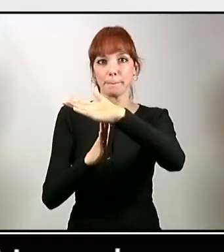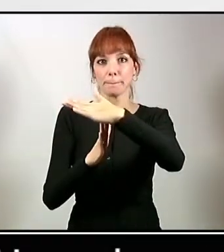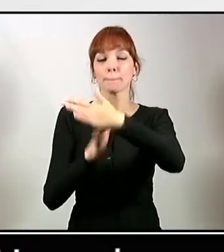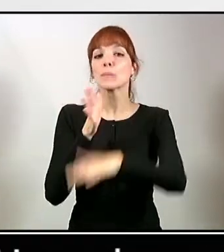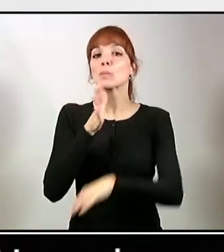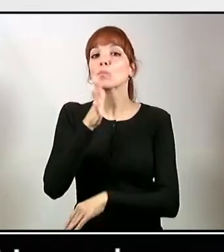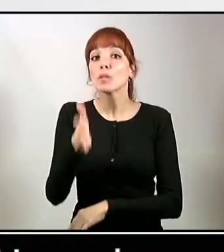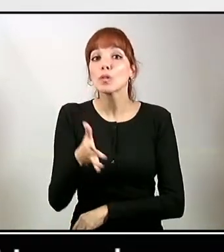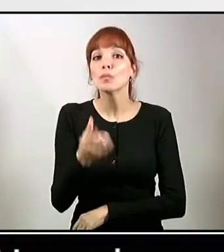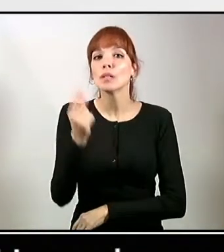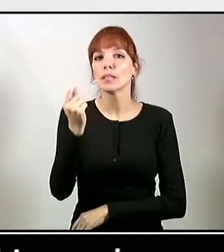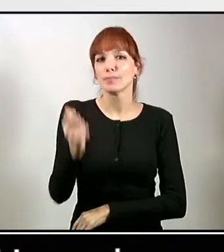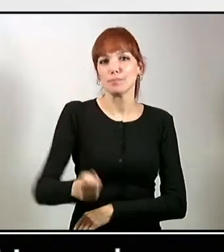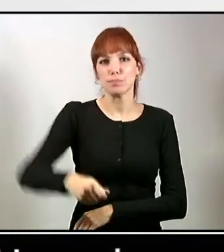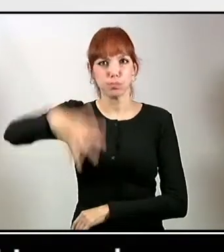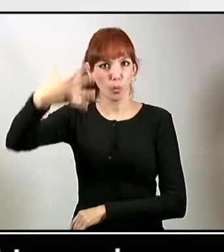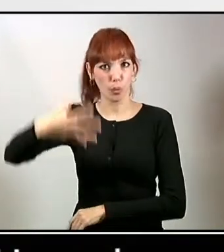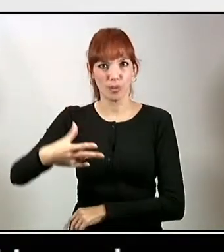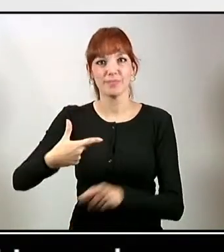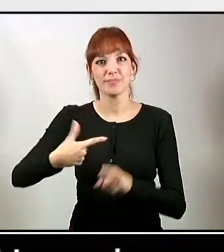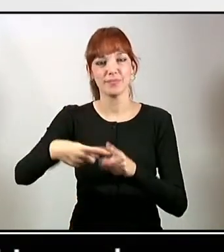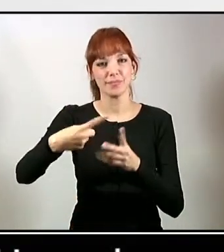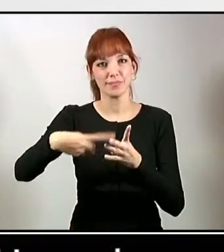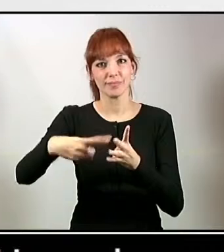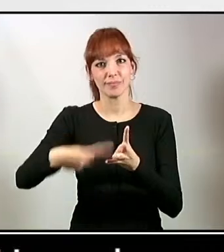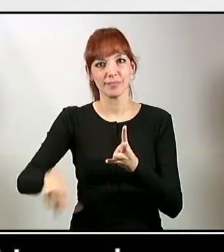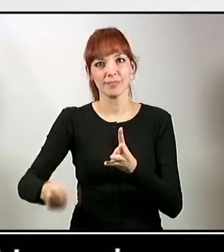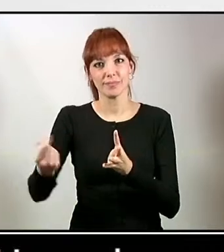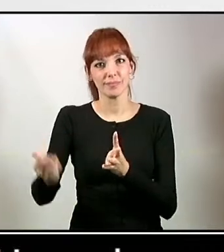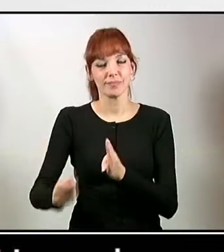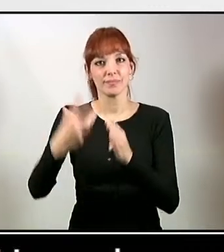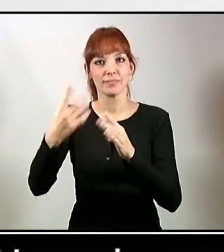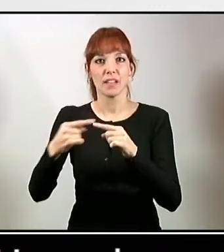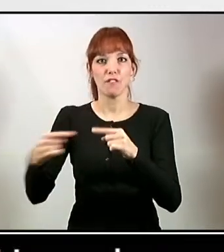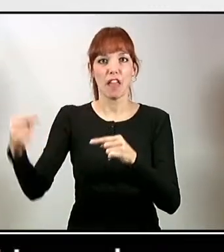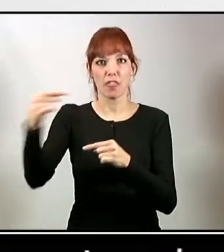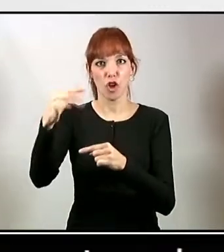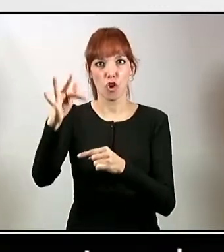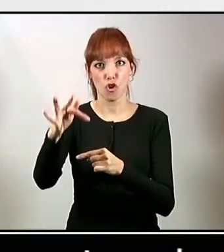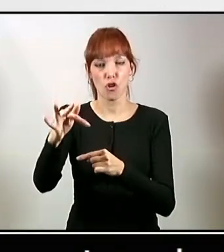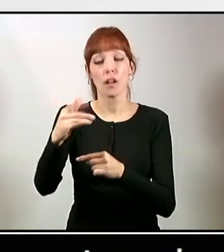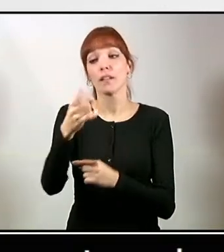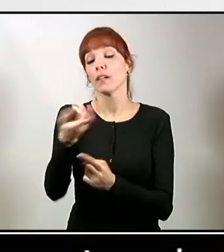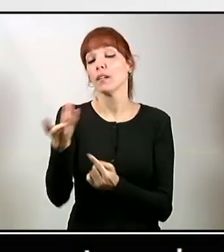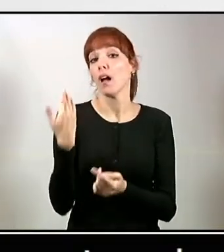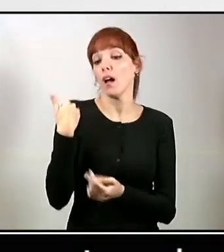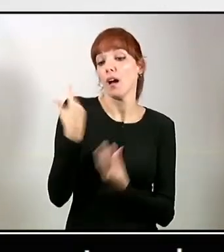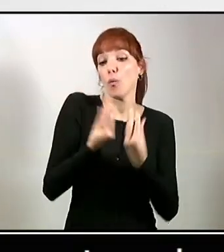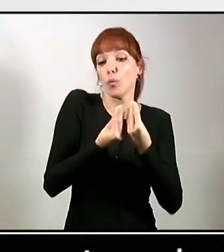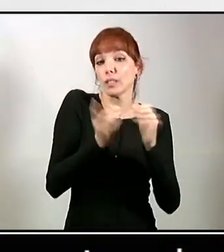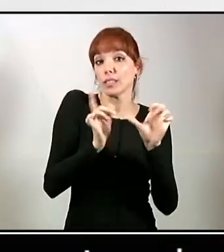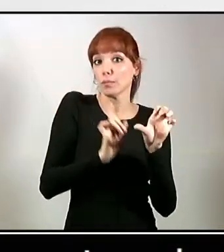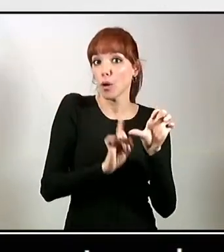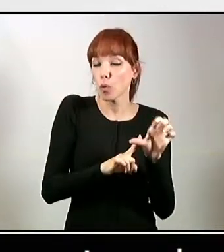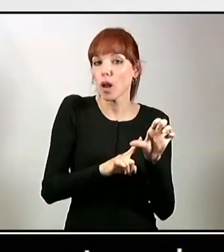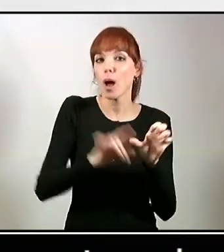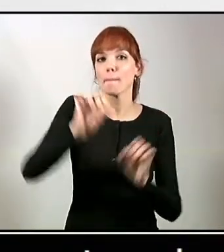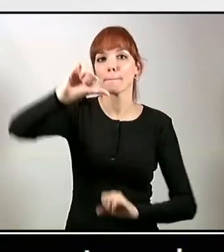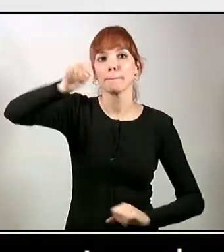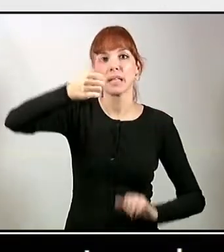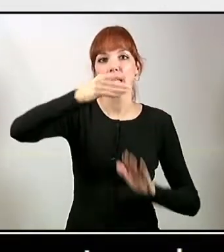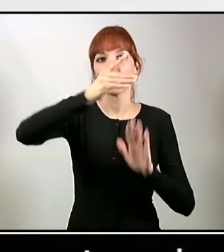los sobrecostes provocados por la inflación. Ya en su día la Junta de Extremadura aprobó un